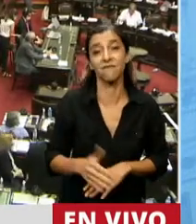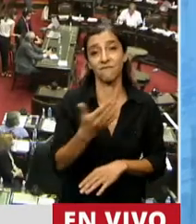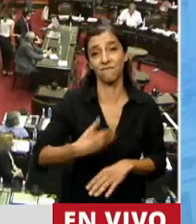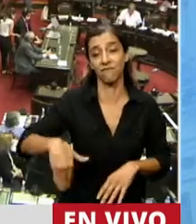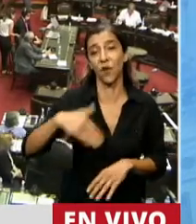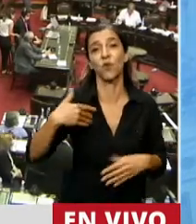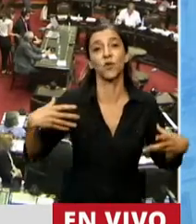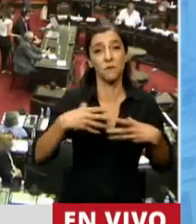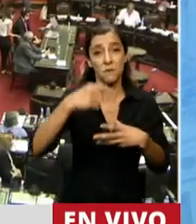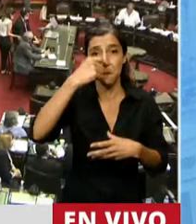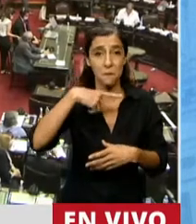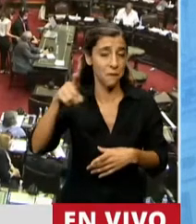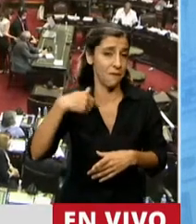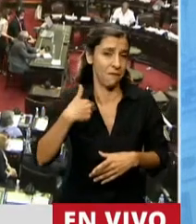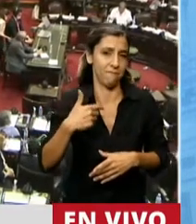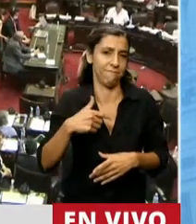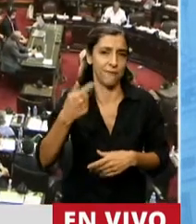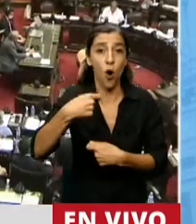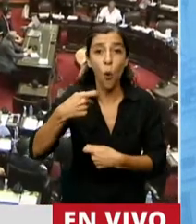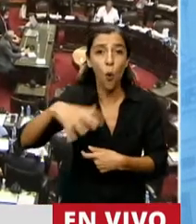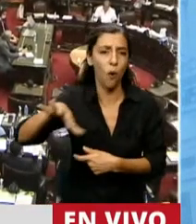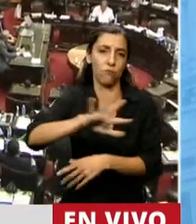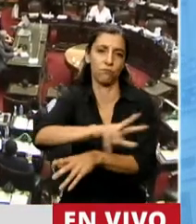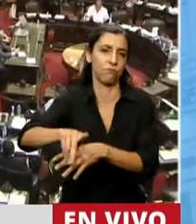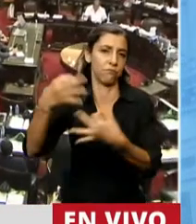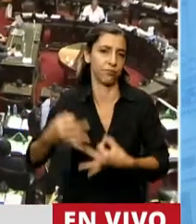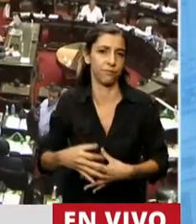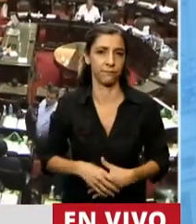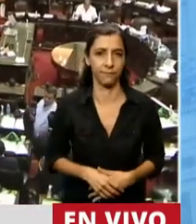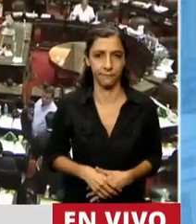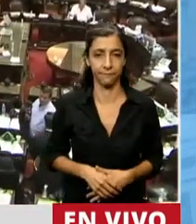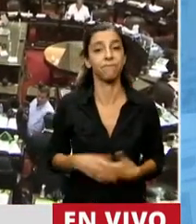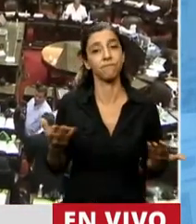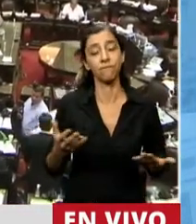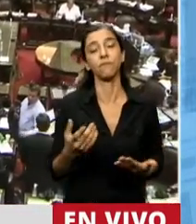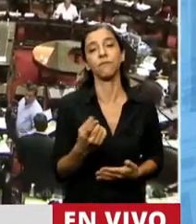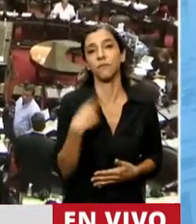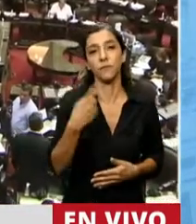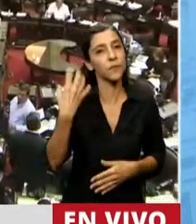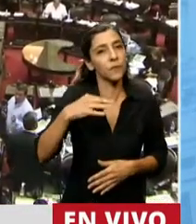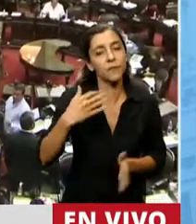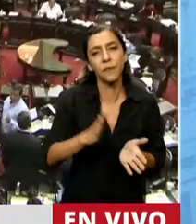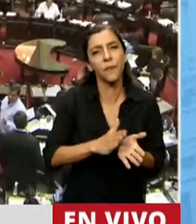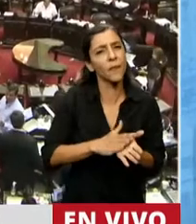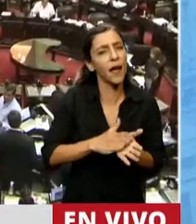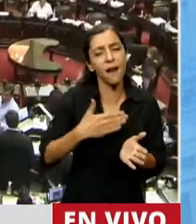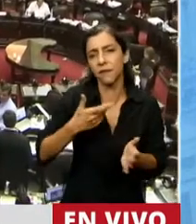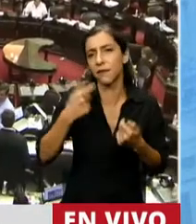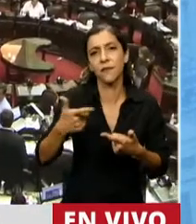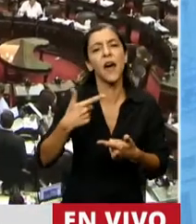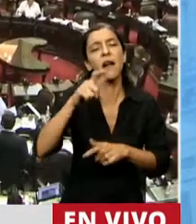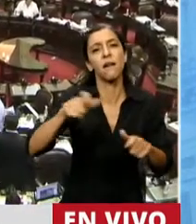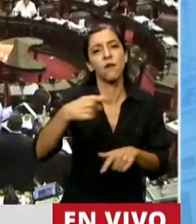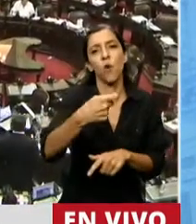jubilados. De mínima, lo que tenemos que garantizar es que los jubilados y pensionados no pierdan con la